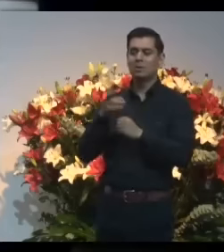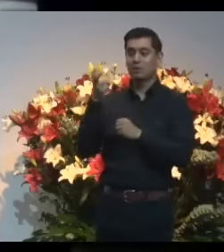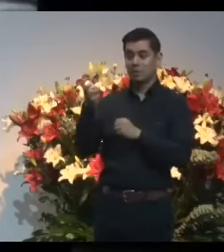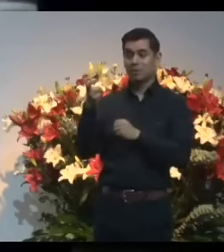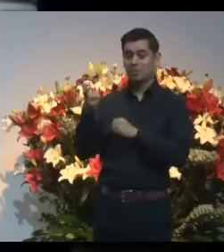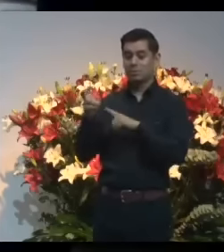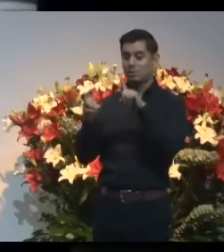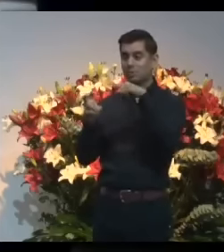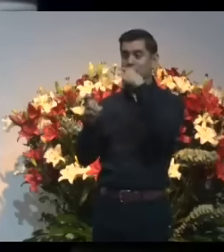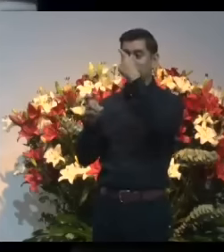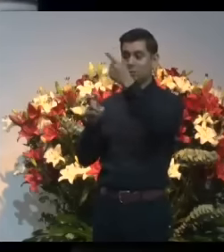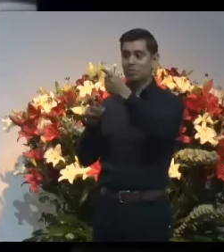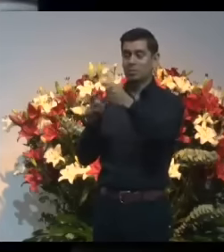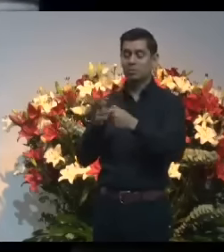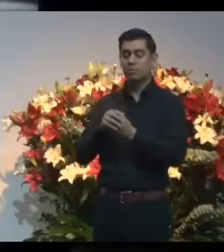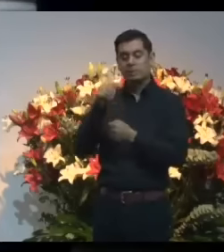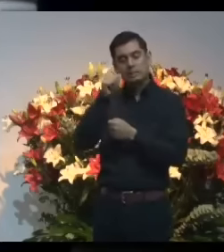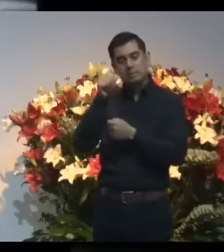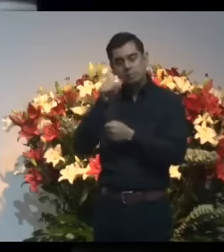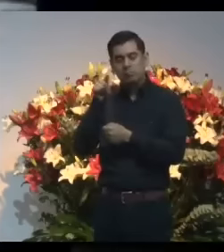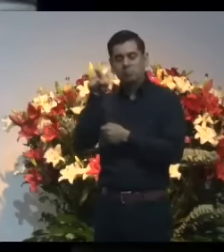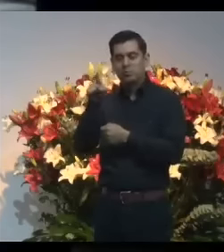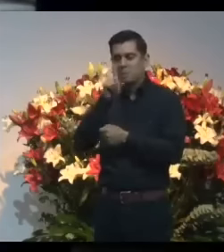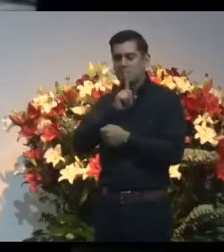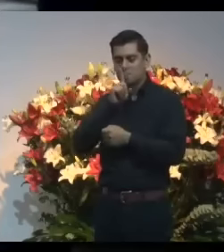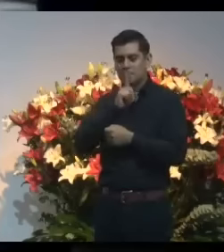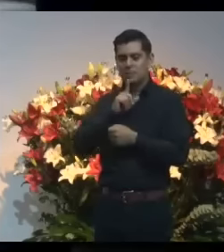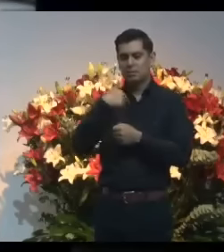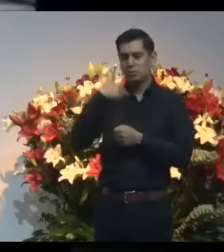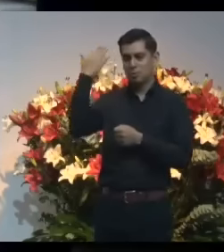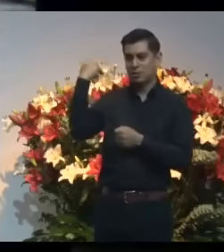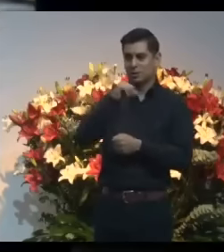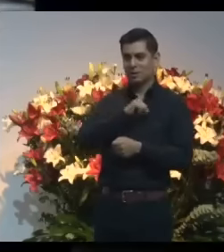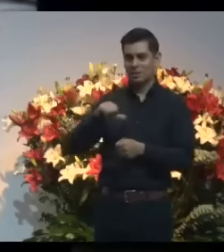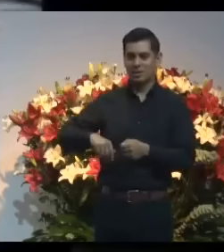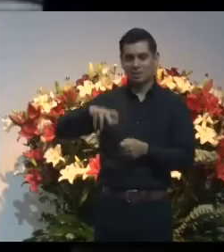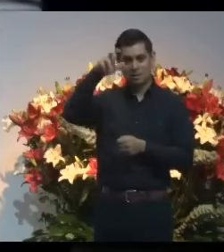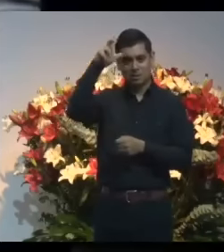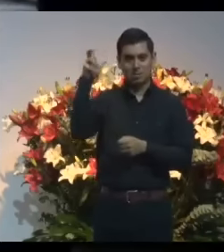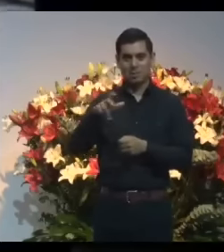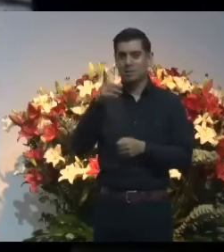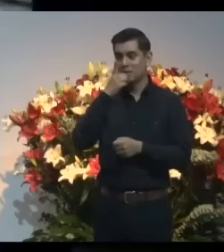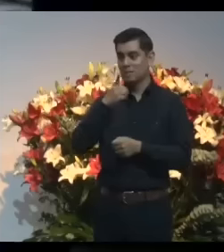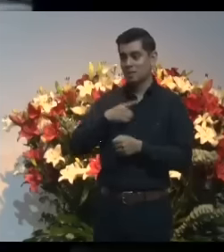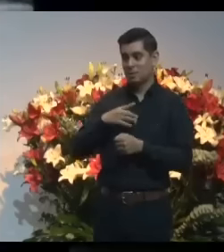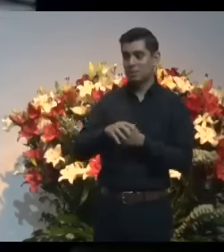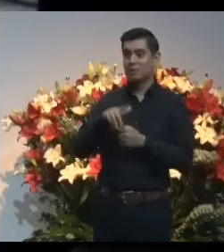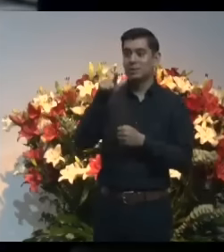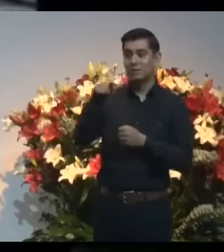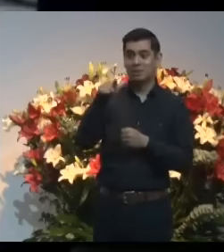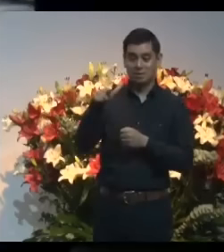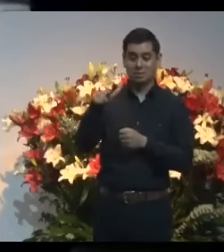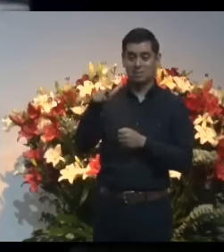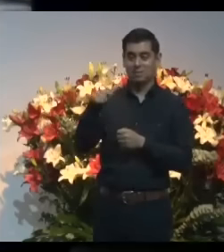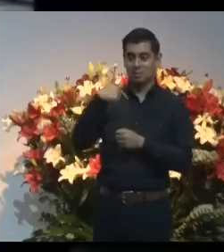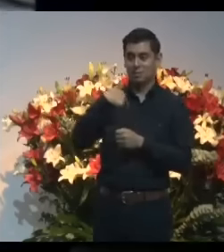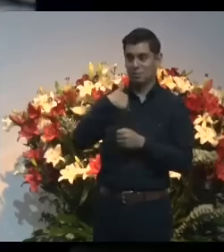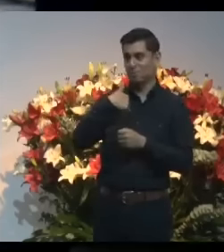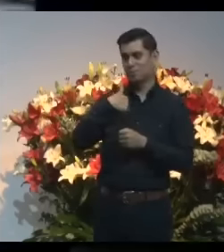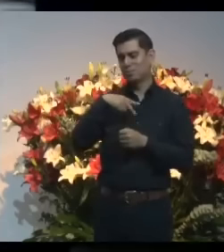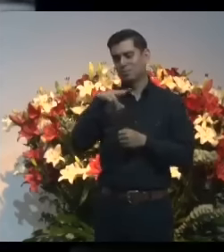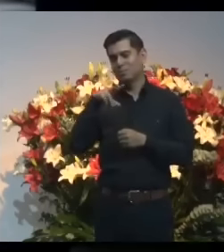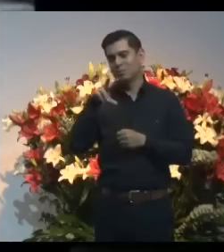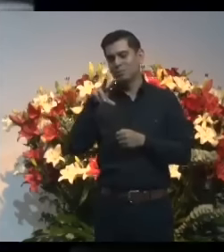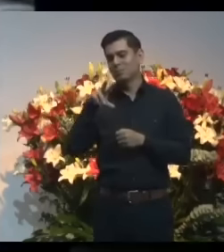tienen bastante cooptadas las encuestas. Cuando yo fui delegada de Miguel Hidalgo, dijeron que iba a perder por 17 puntos una semana antes y gané por 5